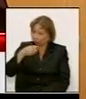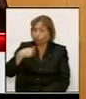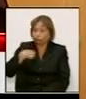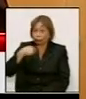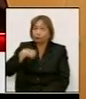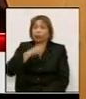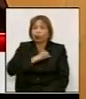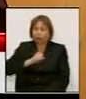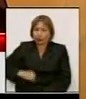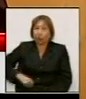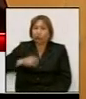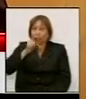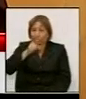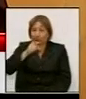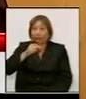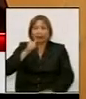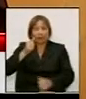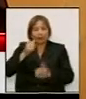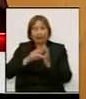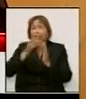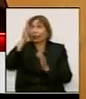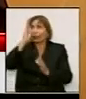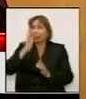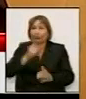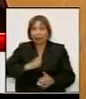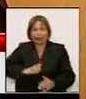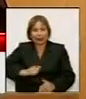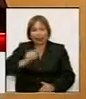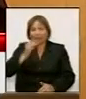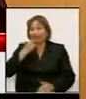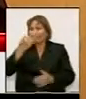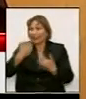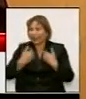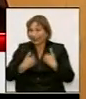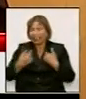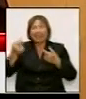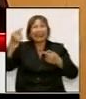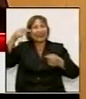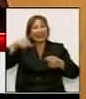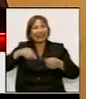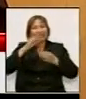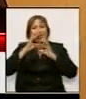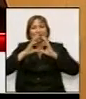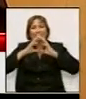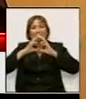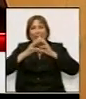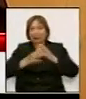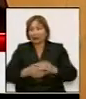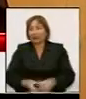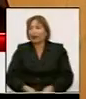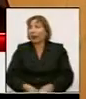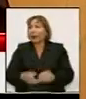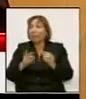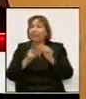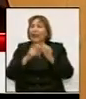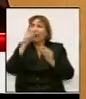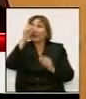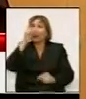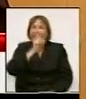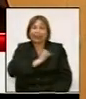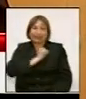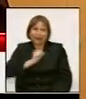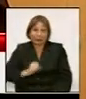que tú eres el Mesías, el Hijo de Dios, el que tenía que venir al mundo. Palabra del